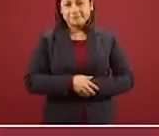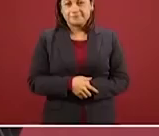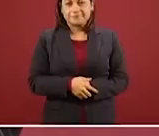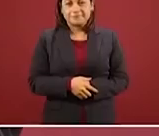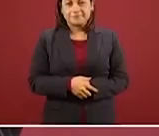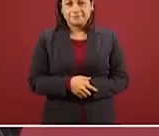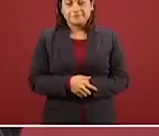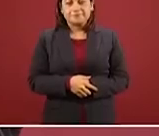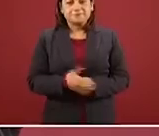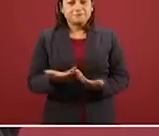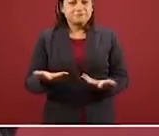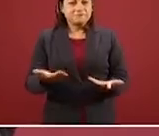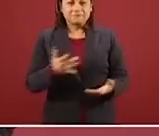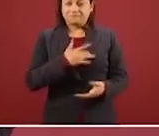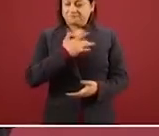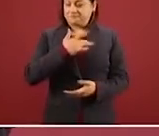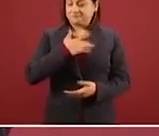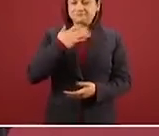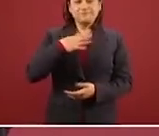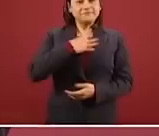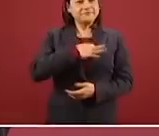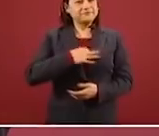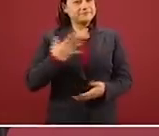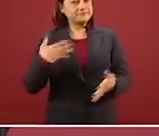de alegría, de felicidad.